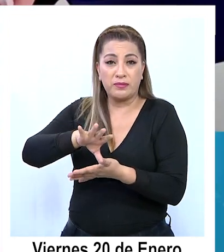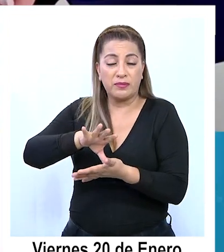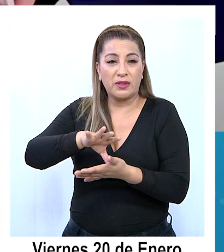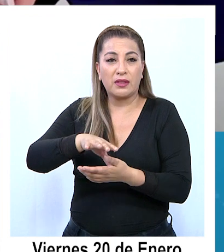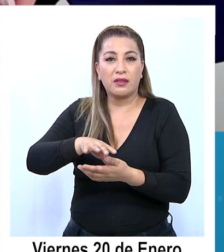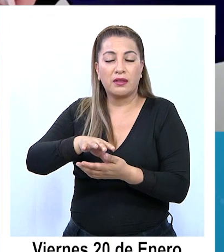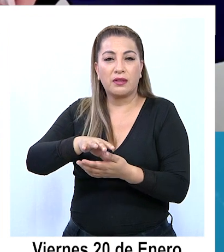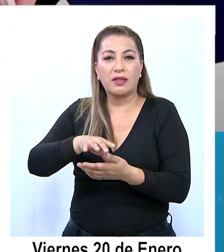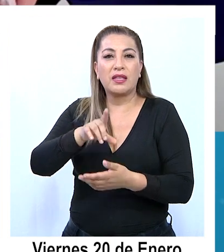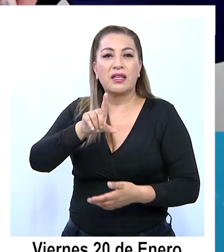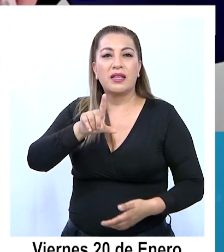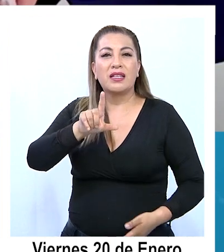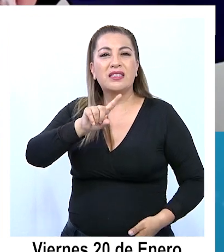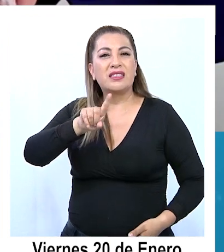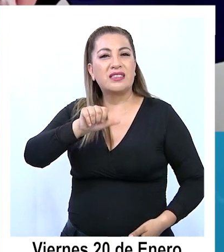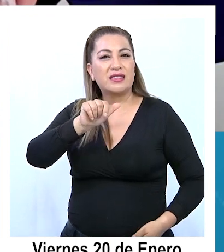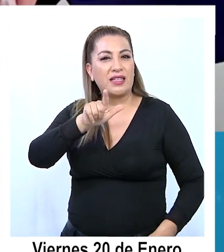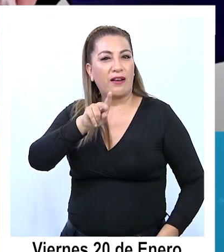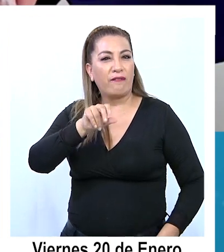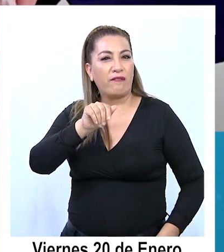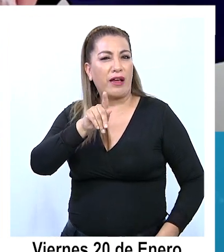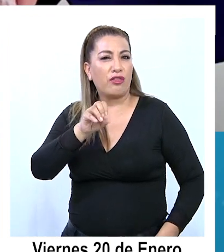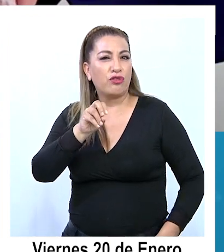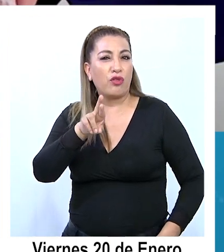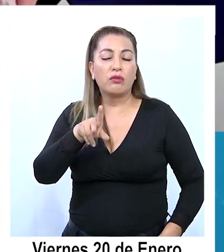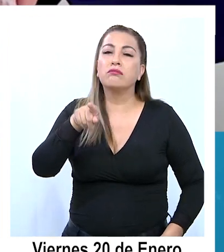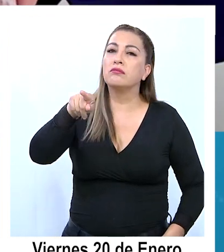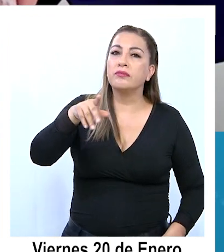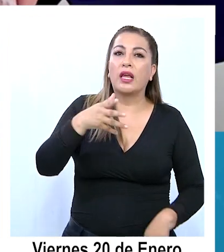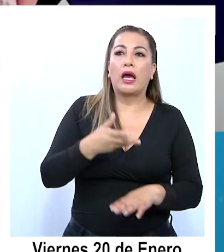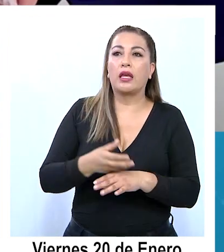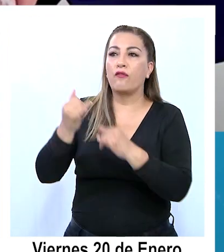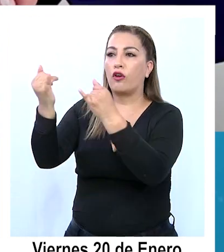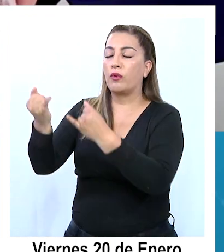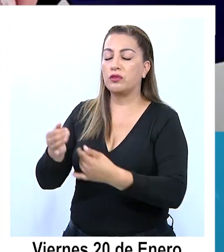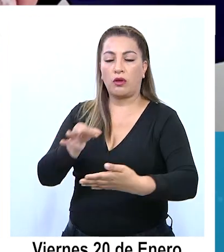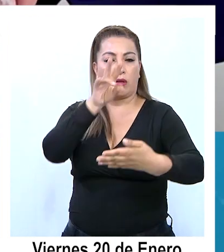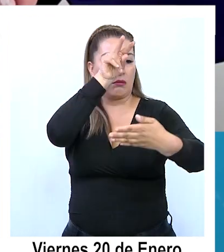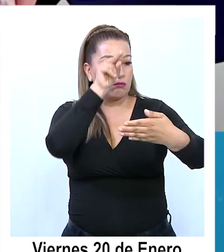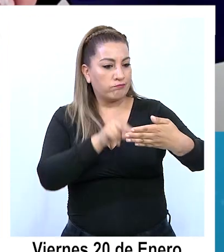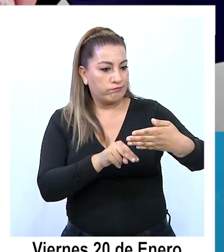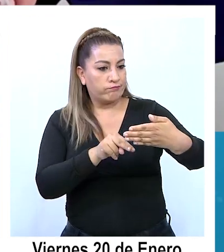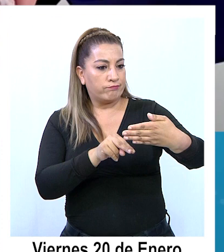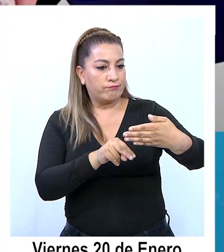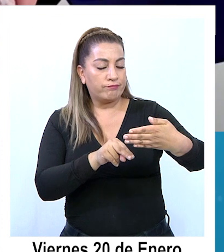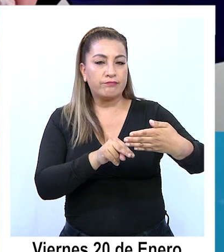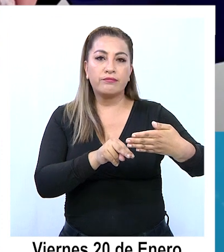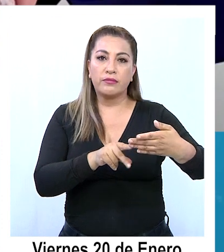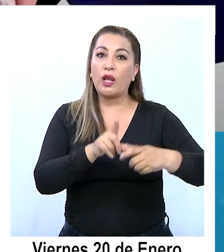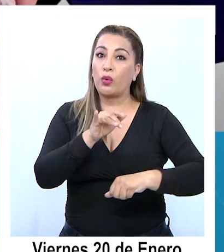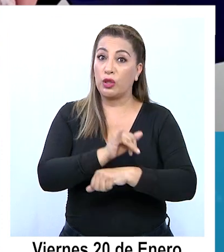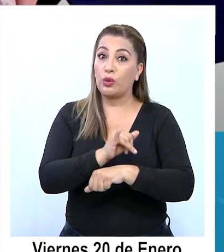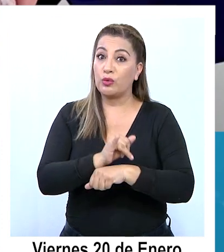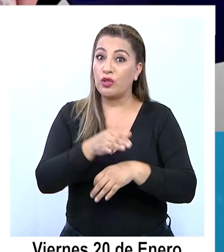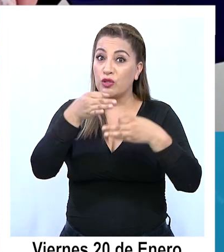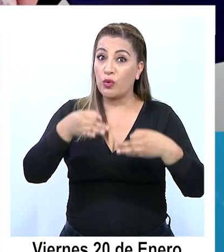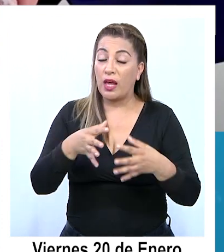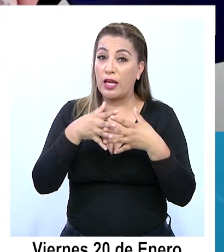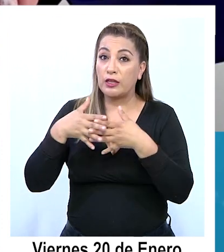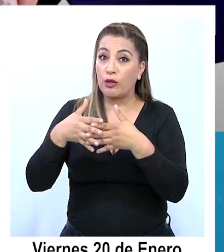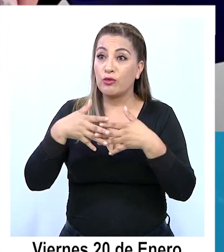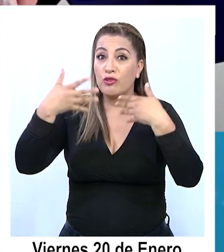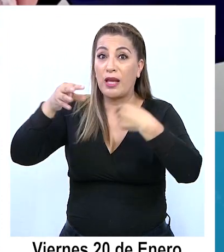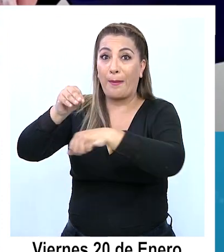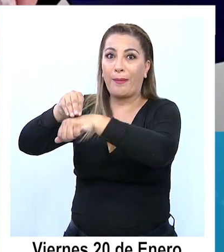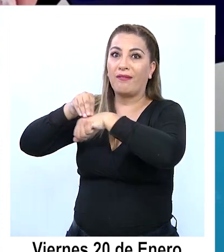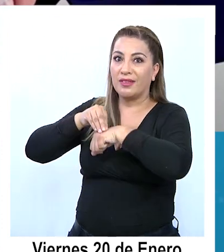muy peligrosa, que incluso han llegado, ¿no es cierto?, informes de las instituciones de seguridad de Estados Unidos